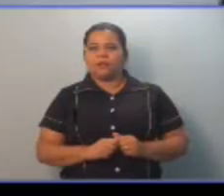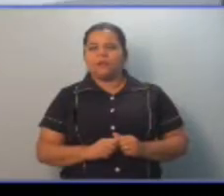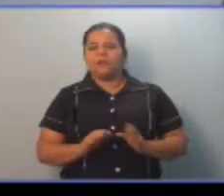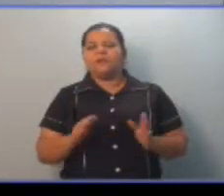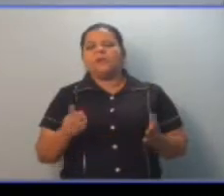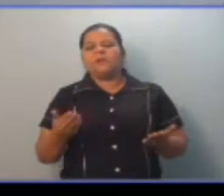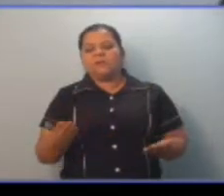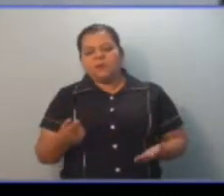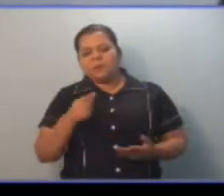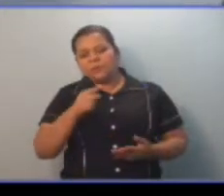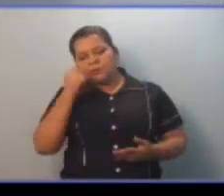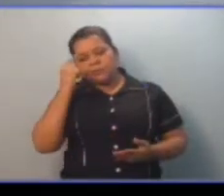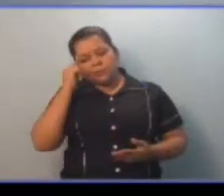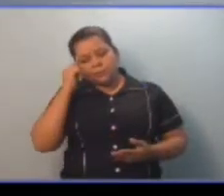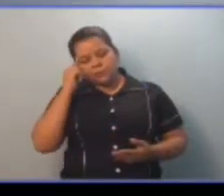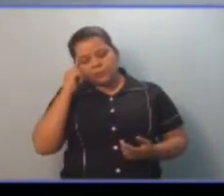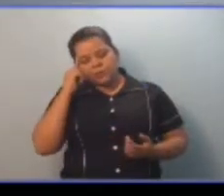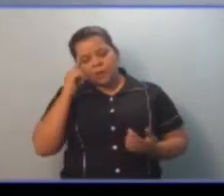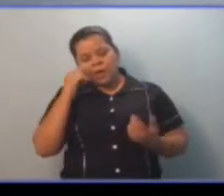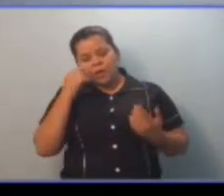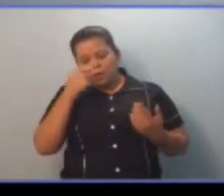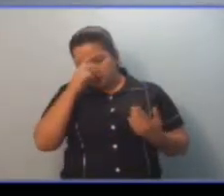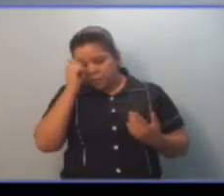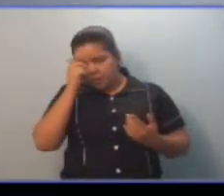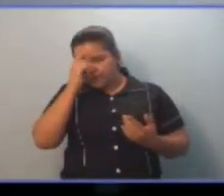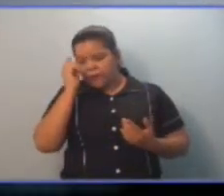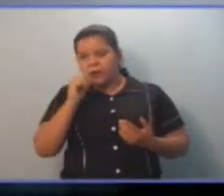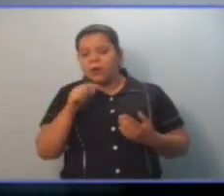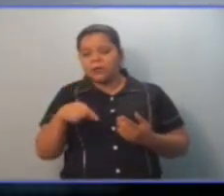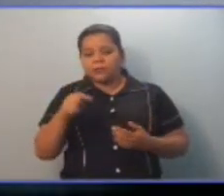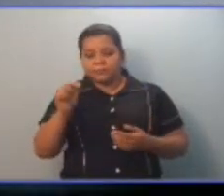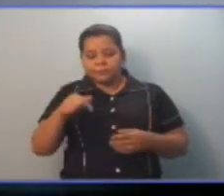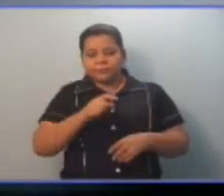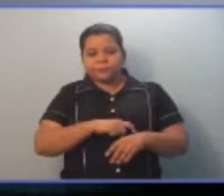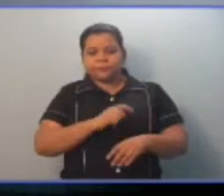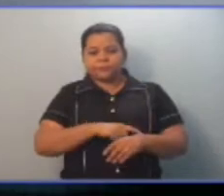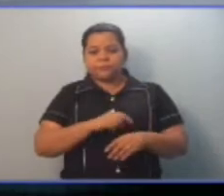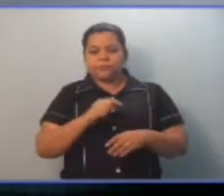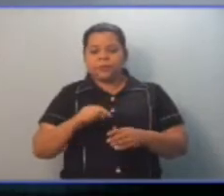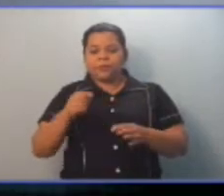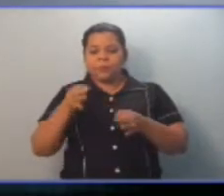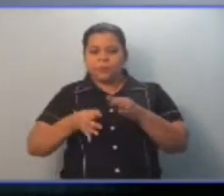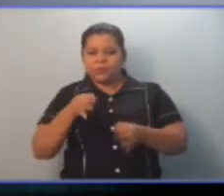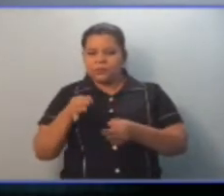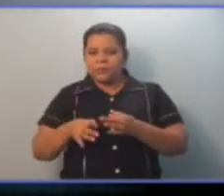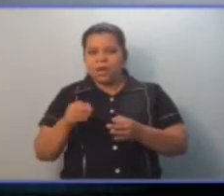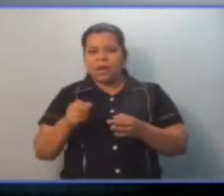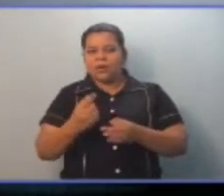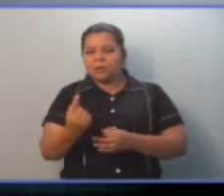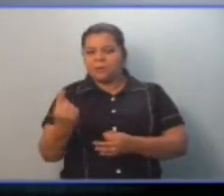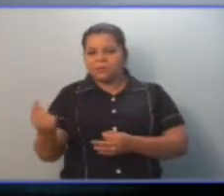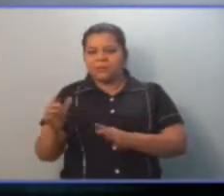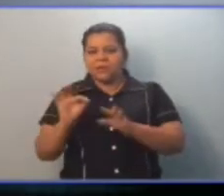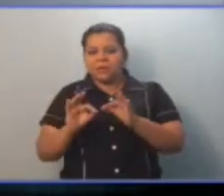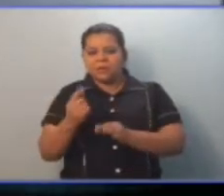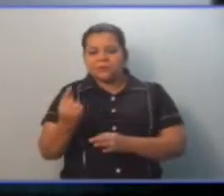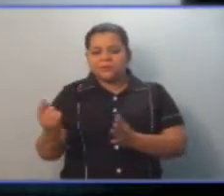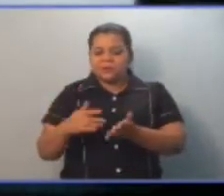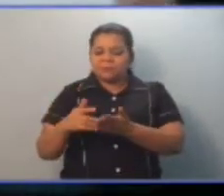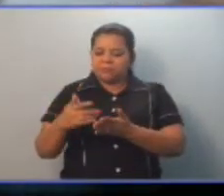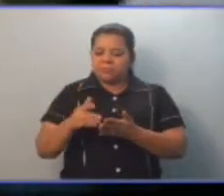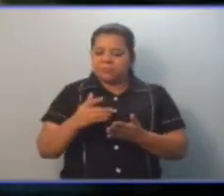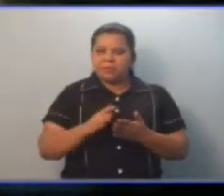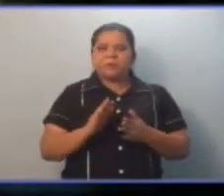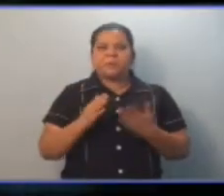¿cómo considera que han funcionado la depuración judicial en la actual administración y qué propondría para llevar adelante